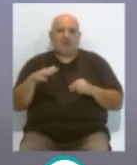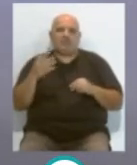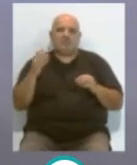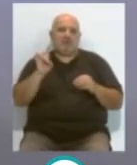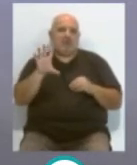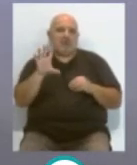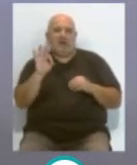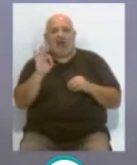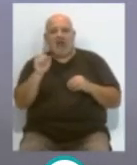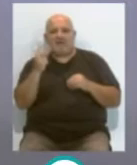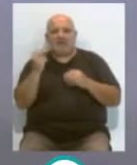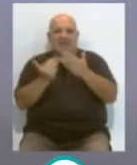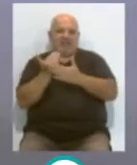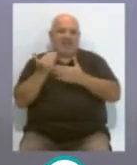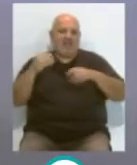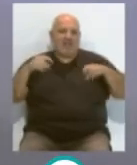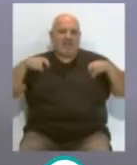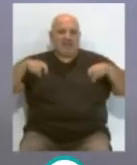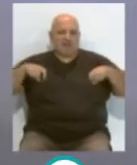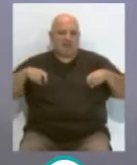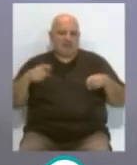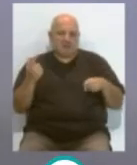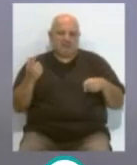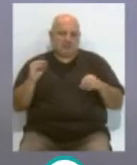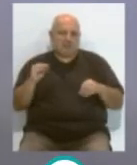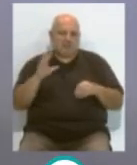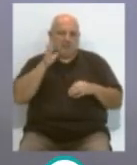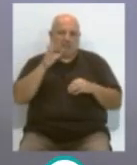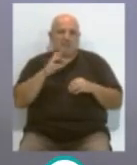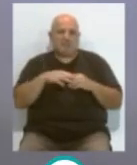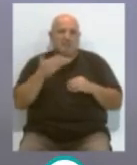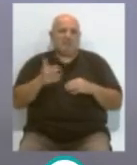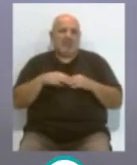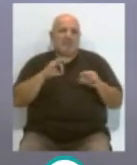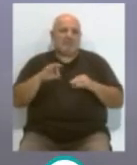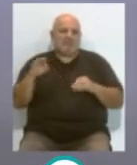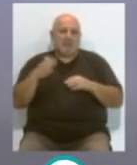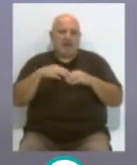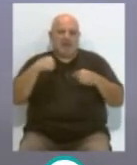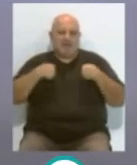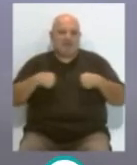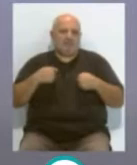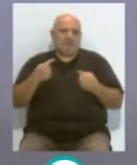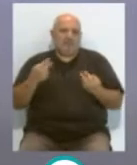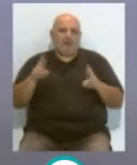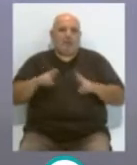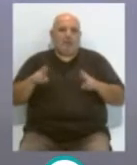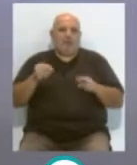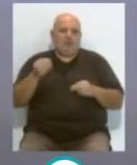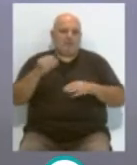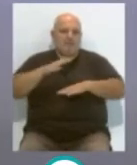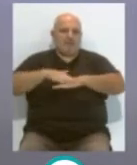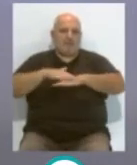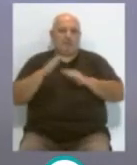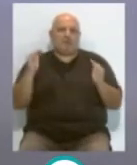unos 15 o 20 días más de descanso, porque es importante para el atleta, para el deportista, después de haber tenido